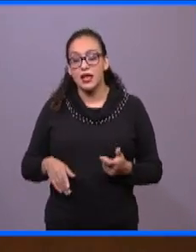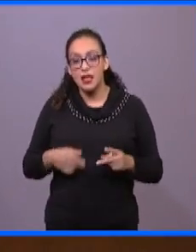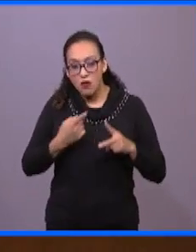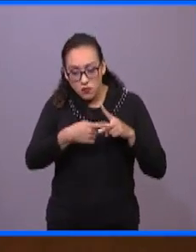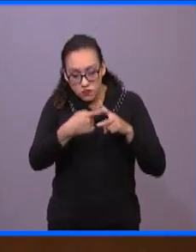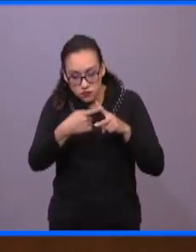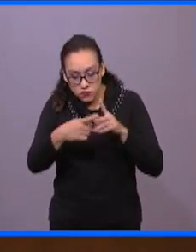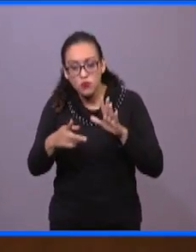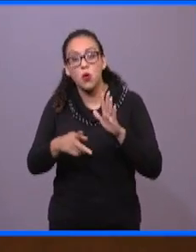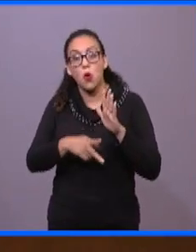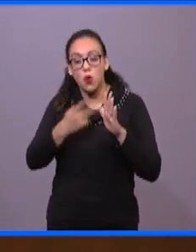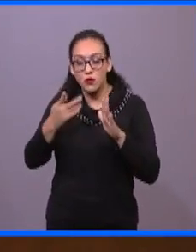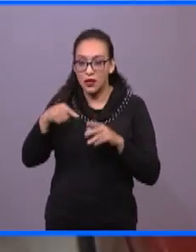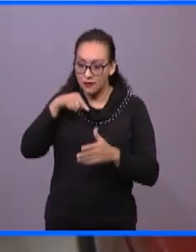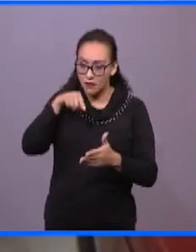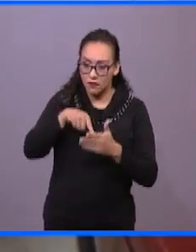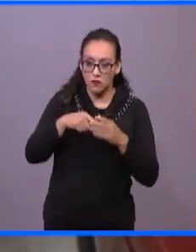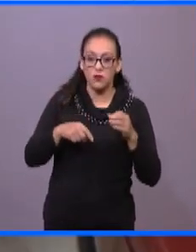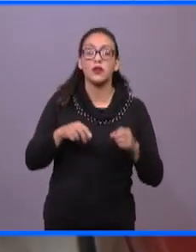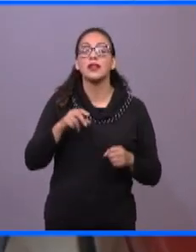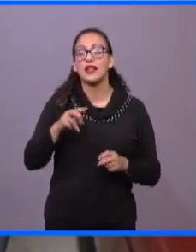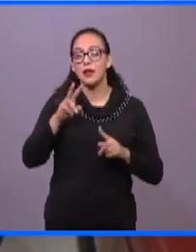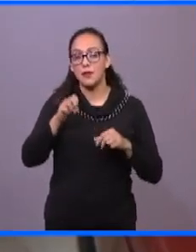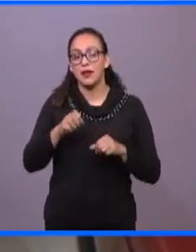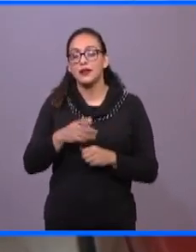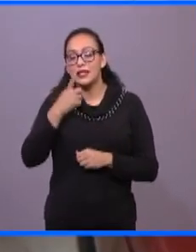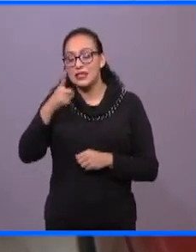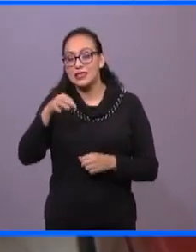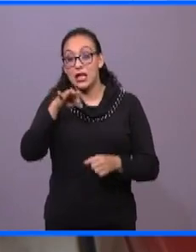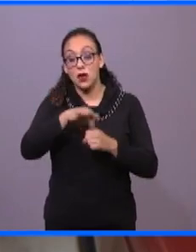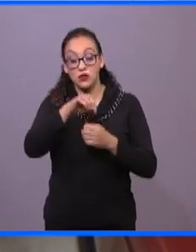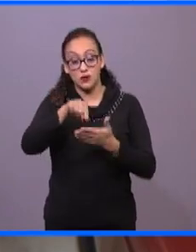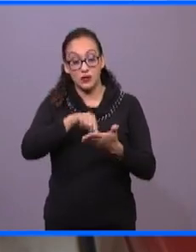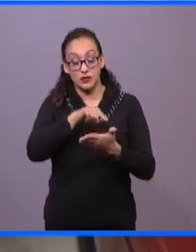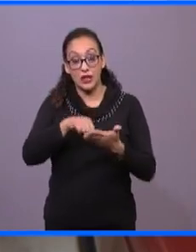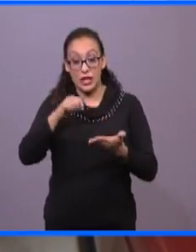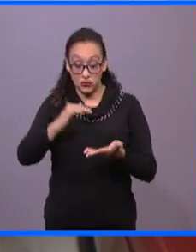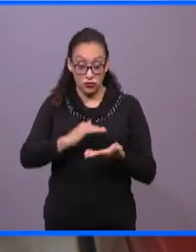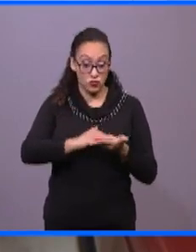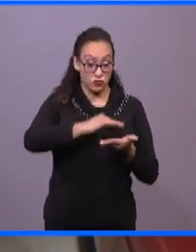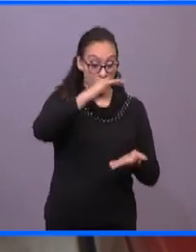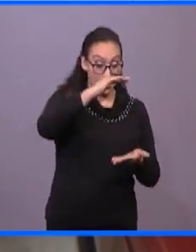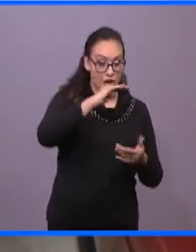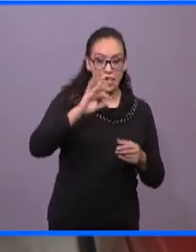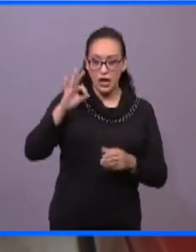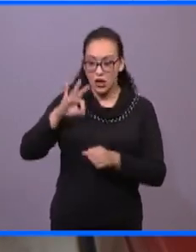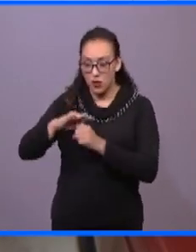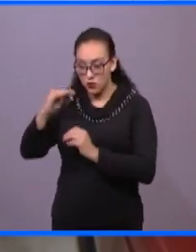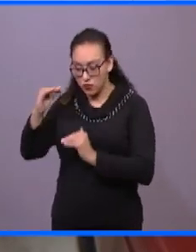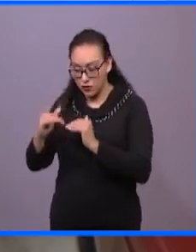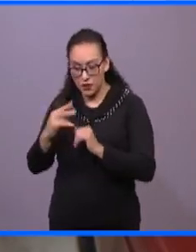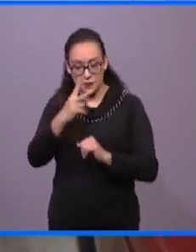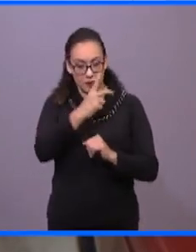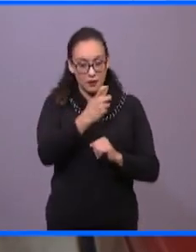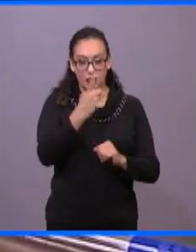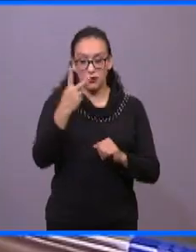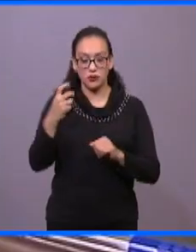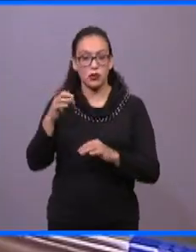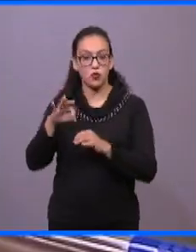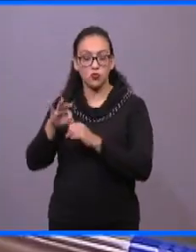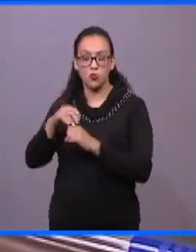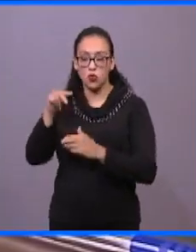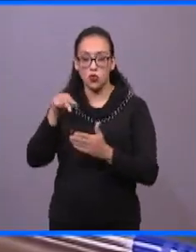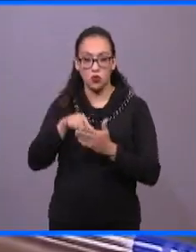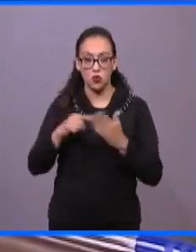de votos en sede jurisdiccional sobre la base de que los votos nulos son mayores a la diferencia entre el primero y el segundo lugar en